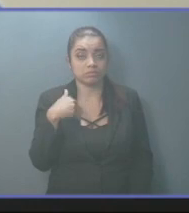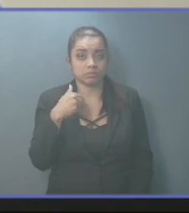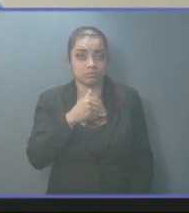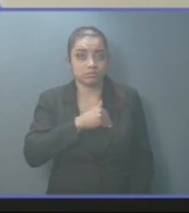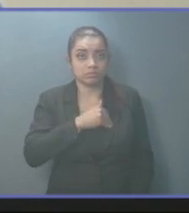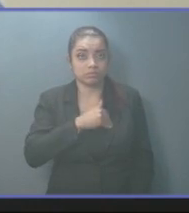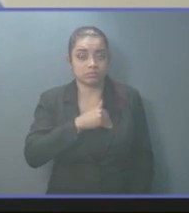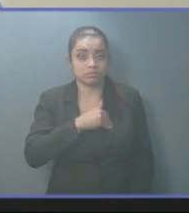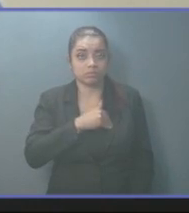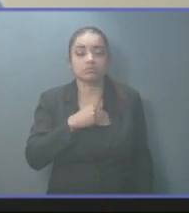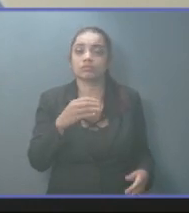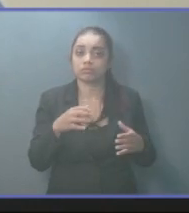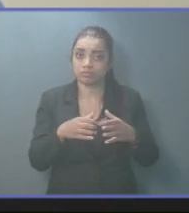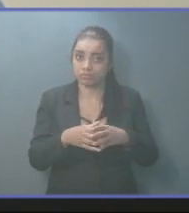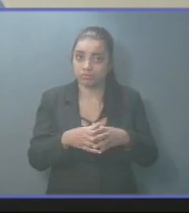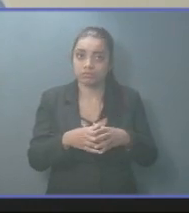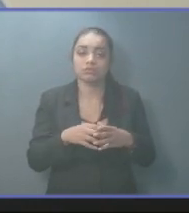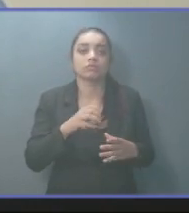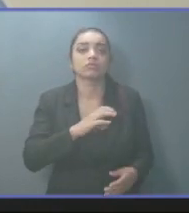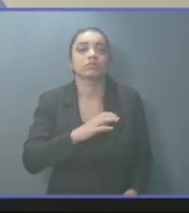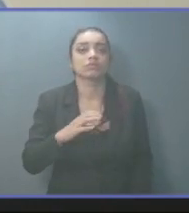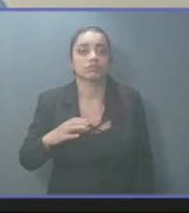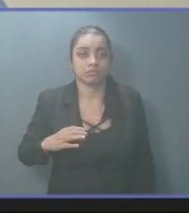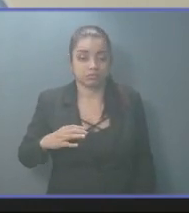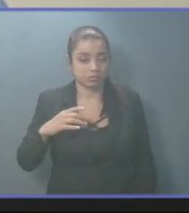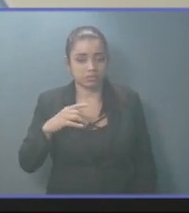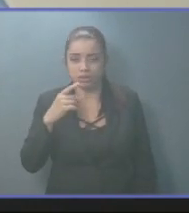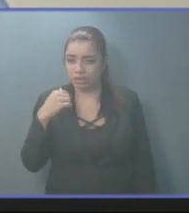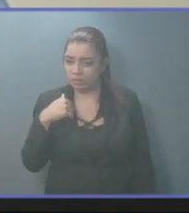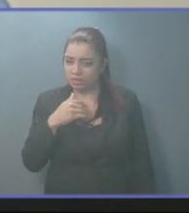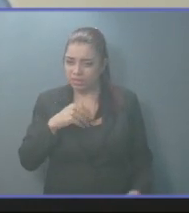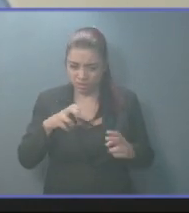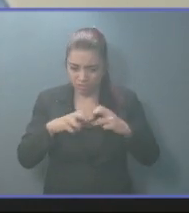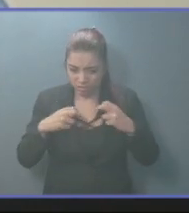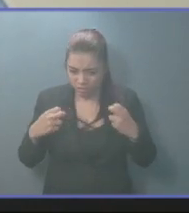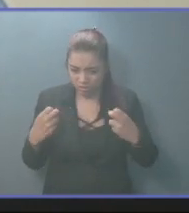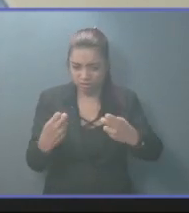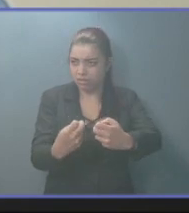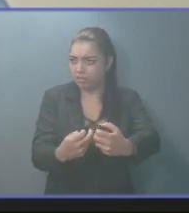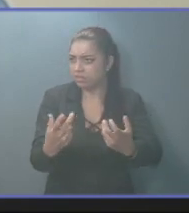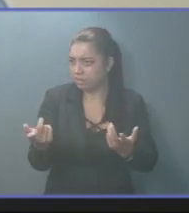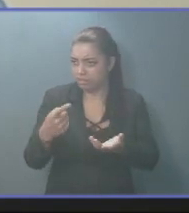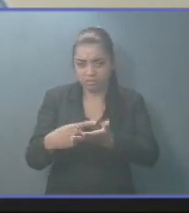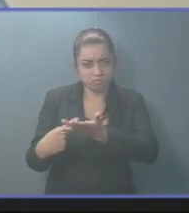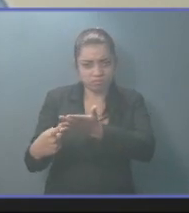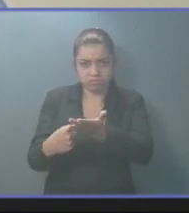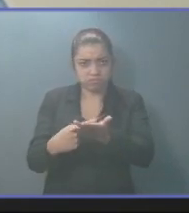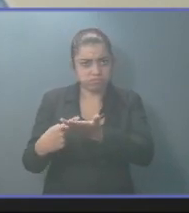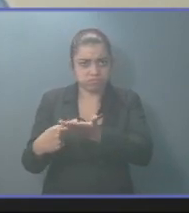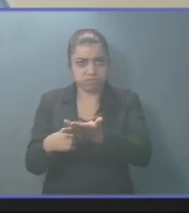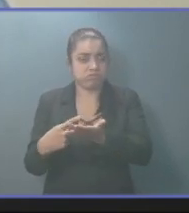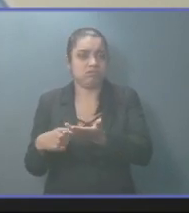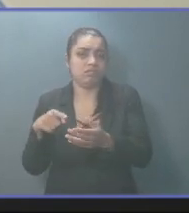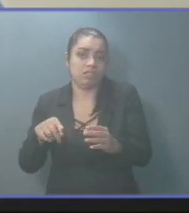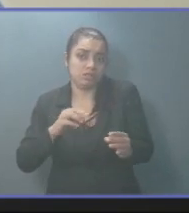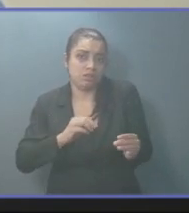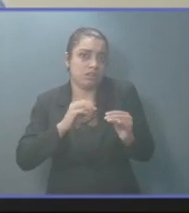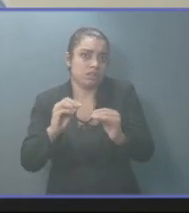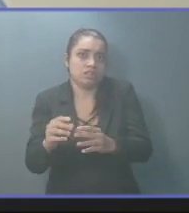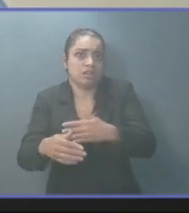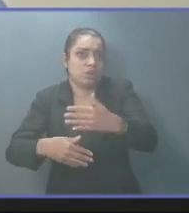consejo de ministros del presidente y todo lo que se discute y en lo que se ejecuta